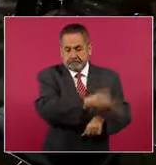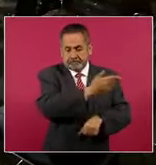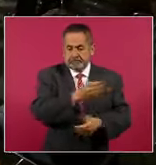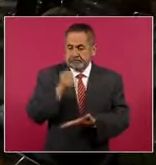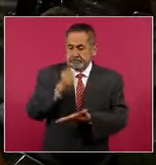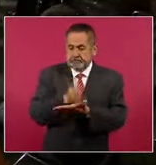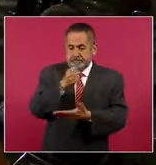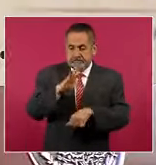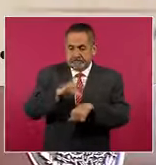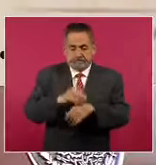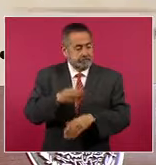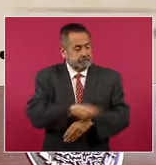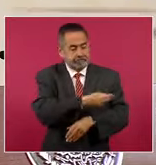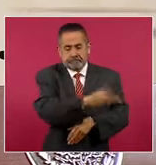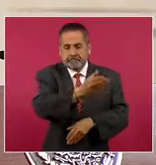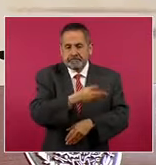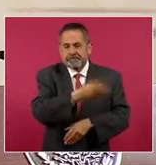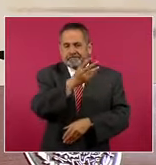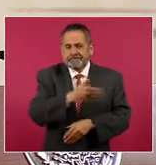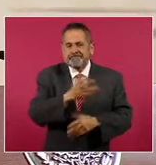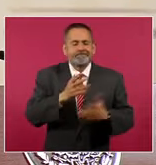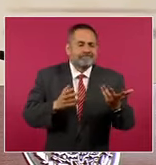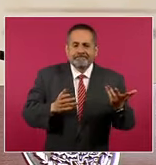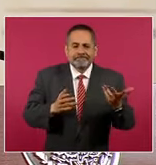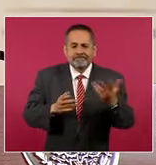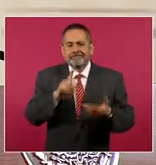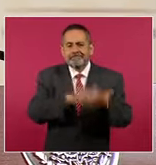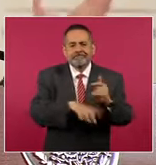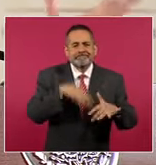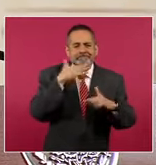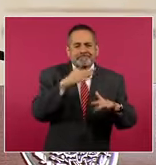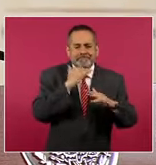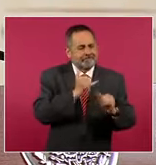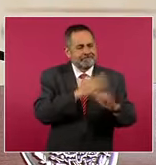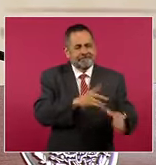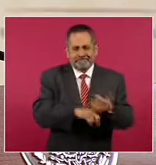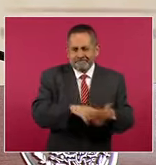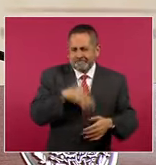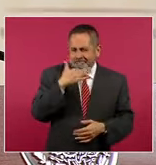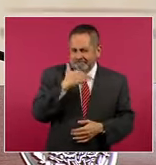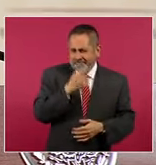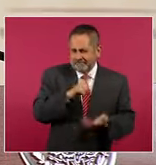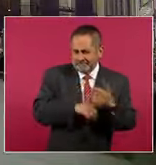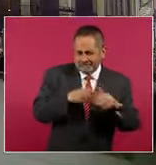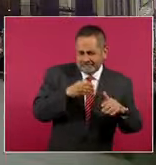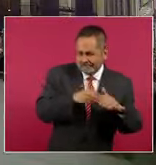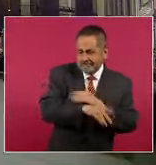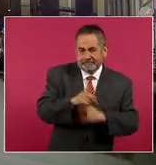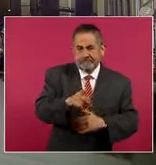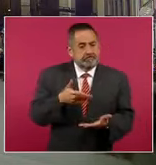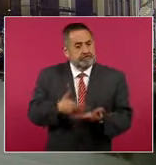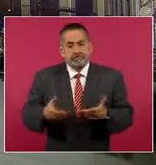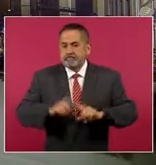y facilitar las tranzas, pues, para decirlo coloquialmente. Ahora